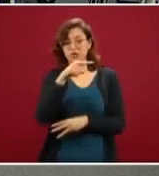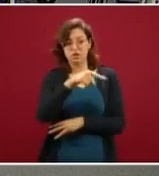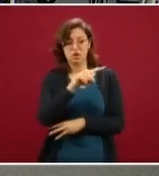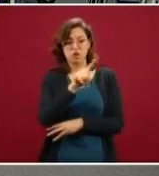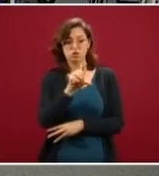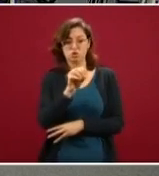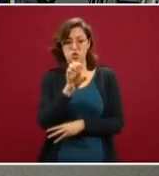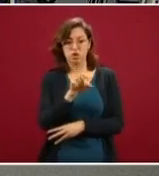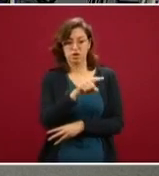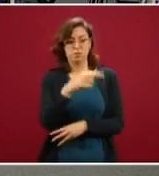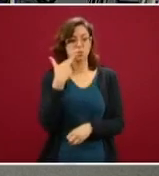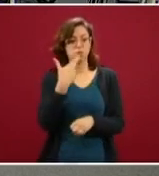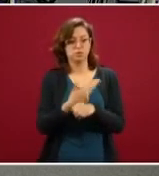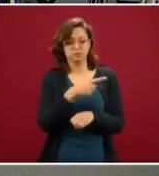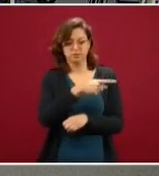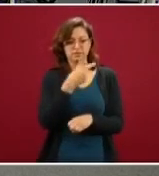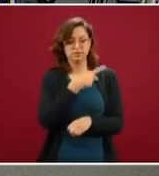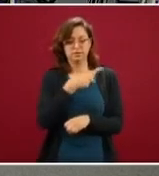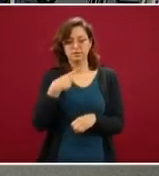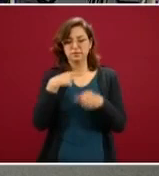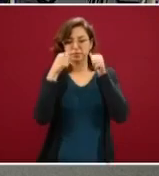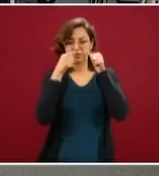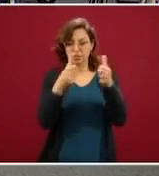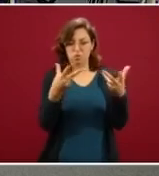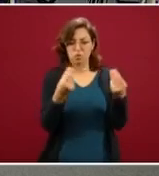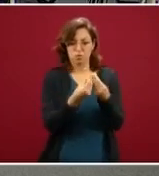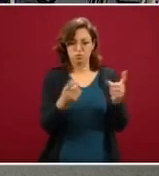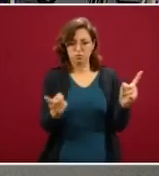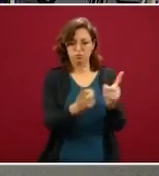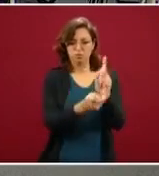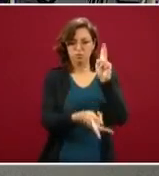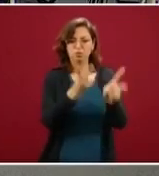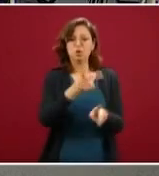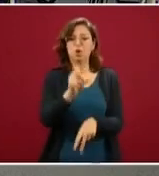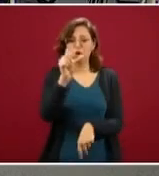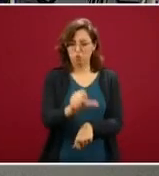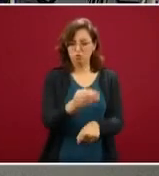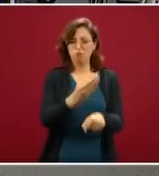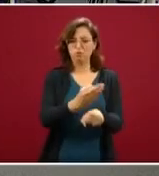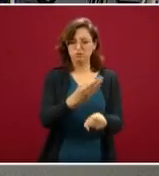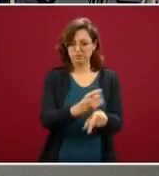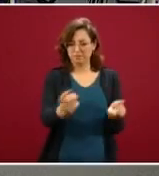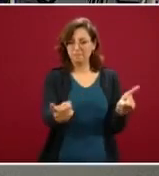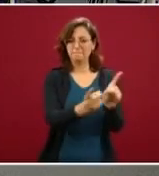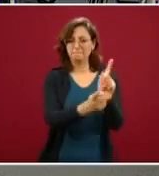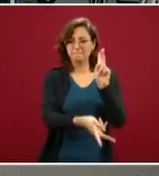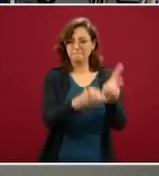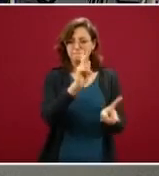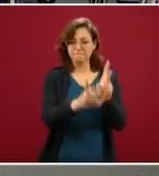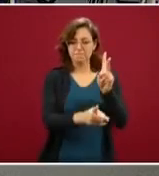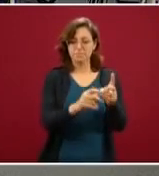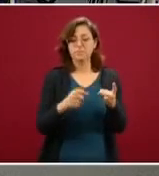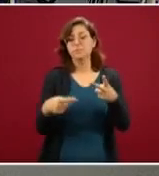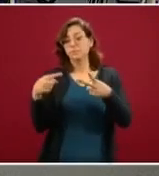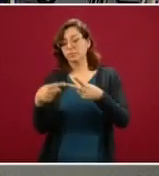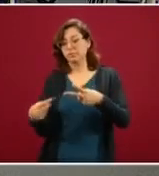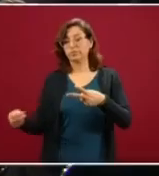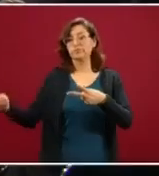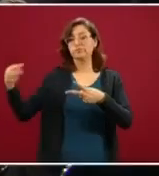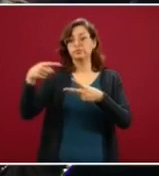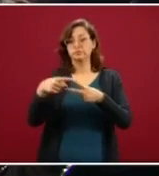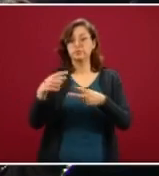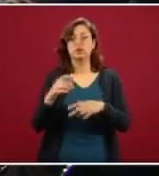que lo atienda, que platiquen ahora, ¿no? Acerca de lo del golpe de